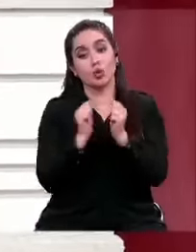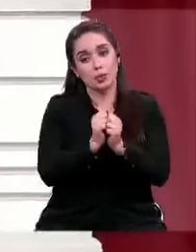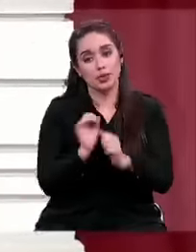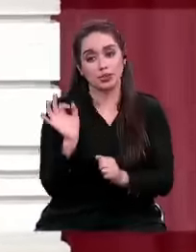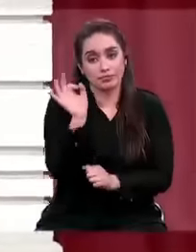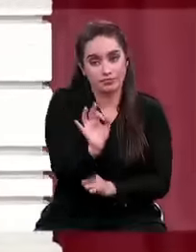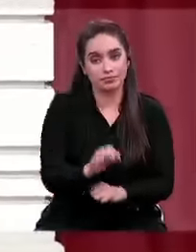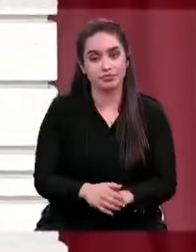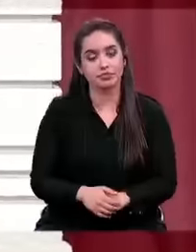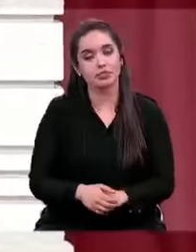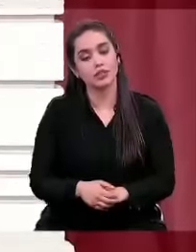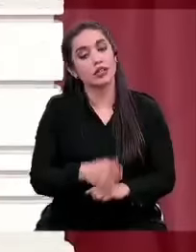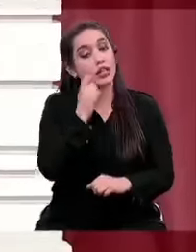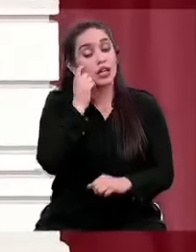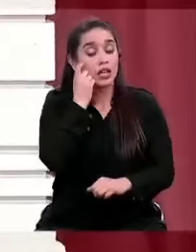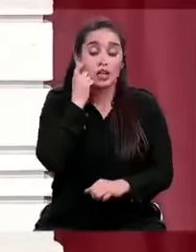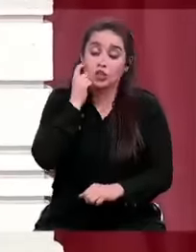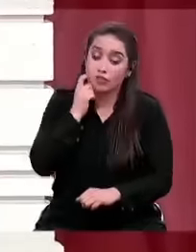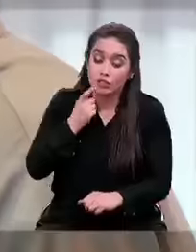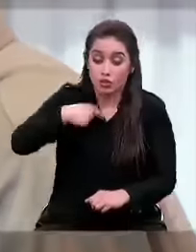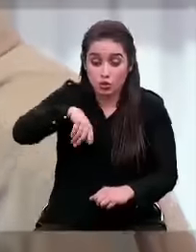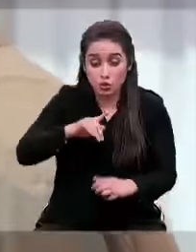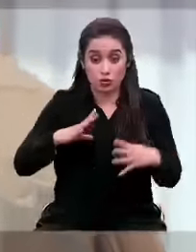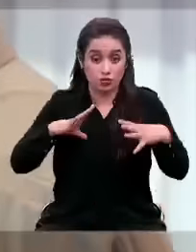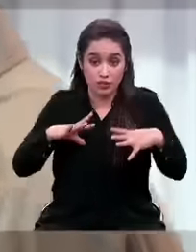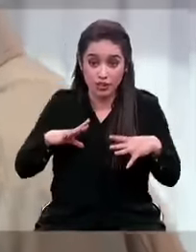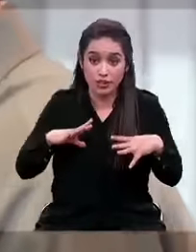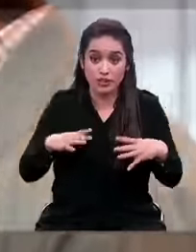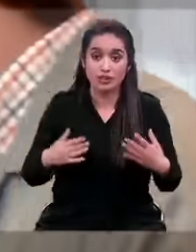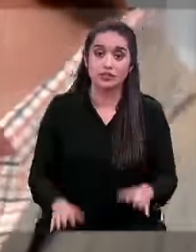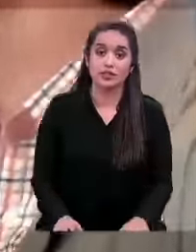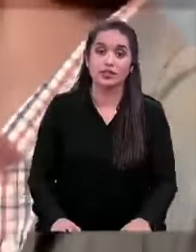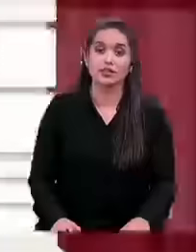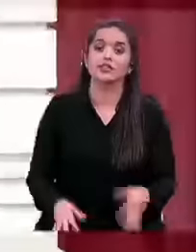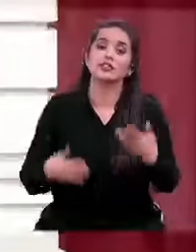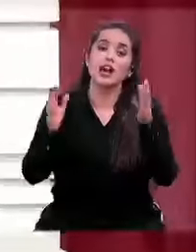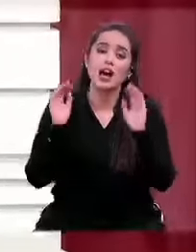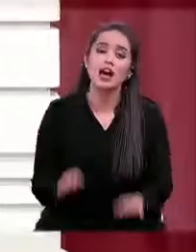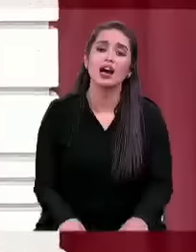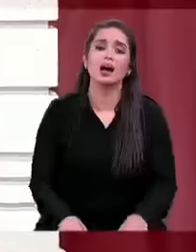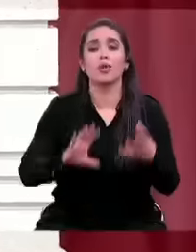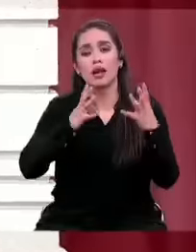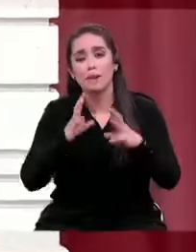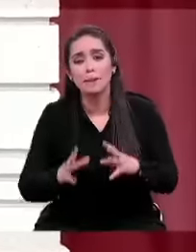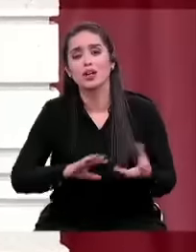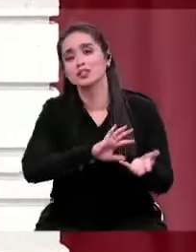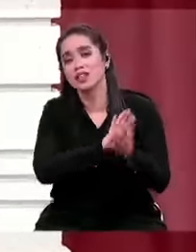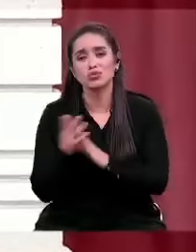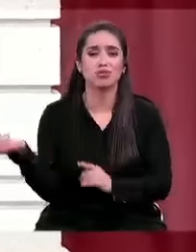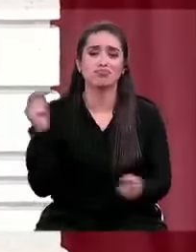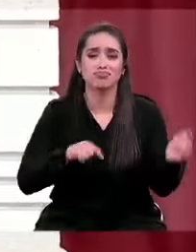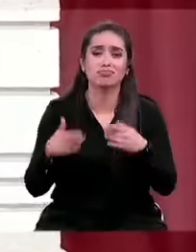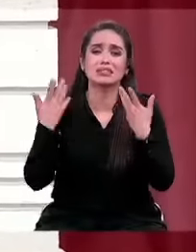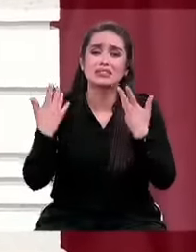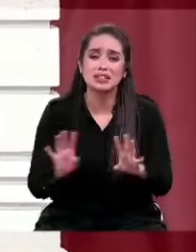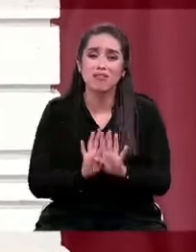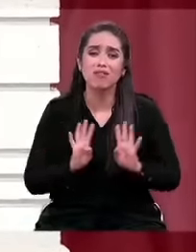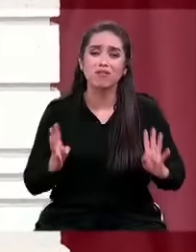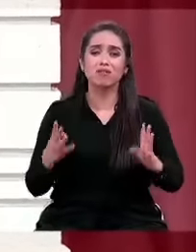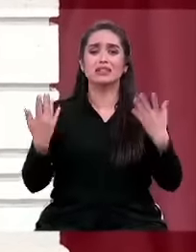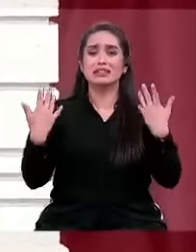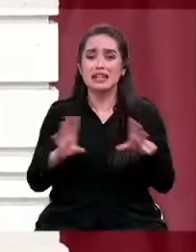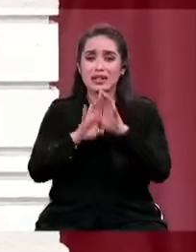el monto? Don Francisco, nosotros estamos muy contentos, Plásticos Marambio. Sí, sí, bueno, el pie, la pelota, sí, el pelota sí. Sancho, no lo puedo decir. ¿Cuánto? ¿Cuánto el monto, mira?